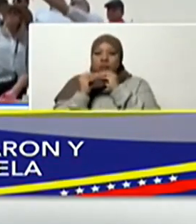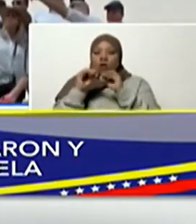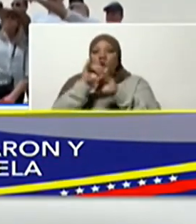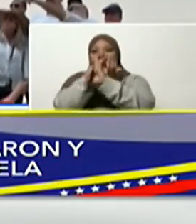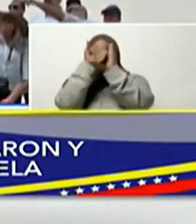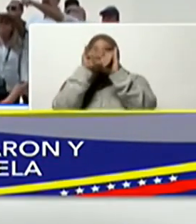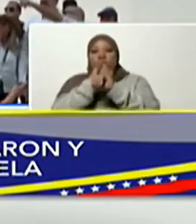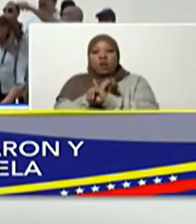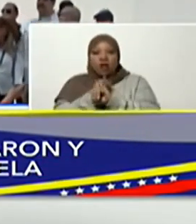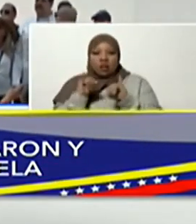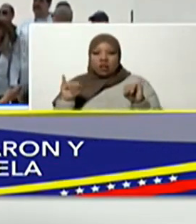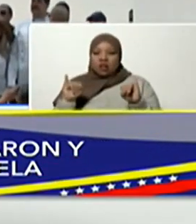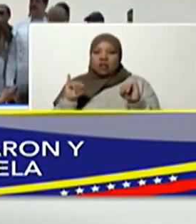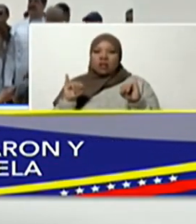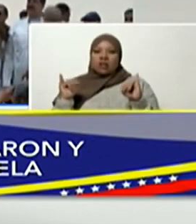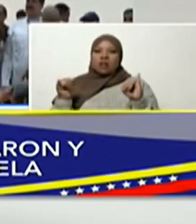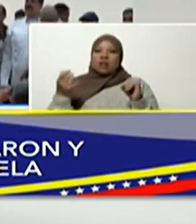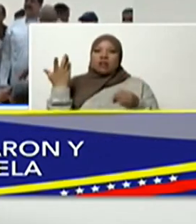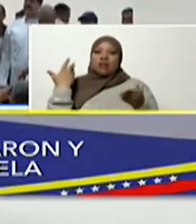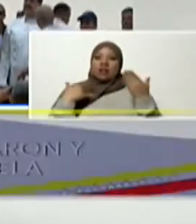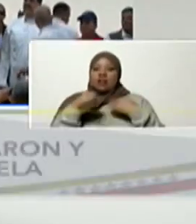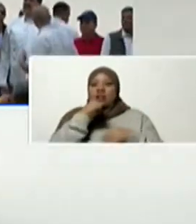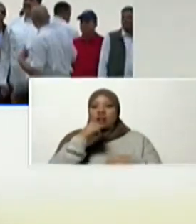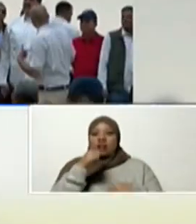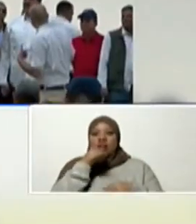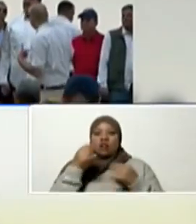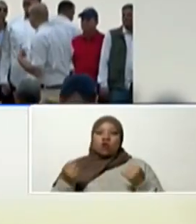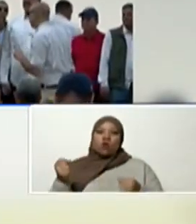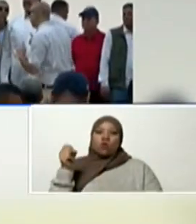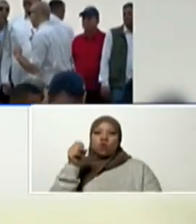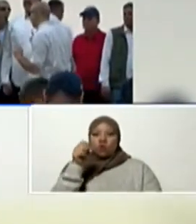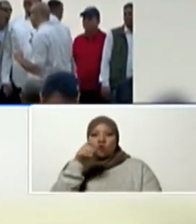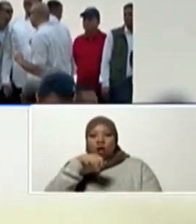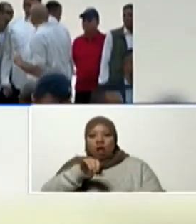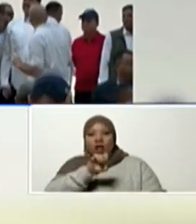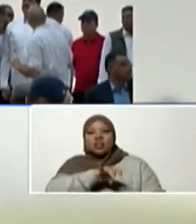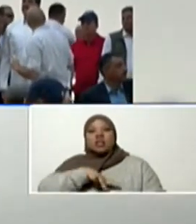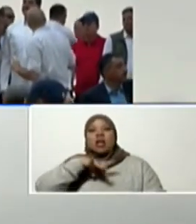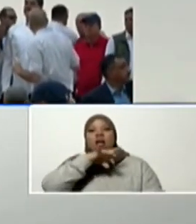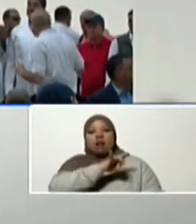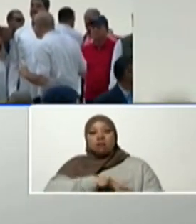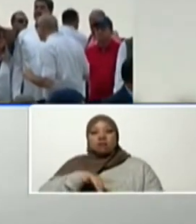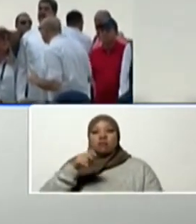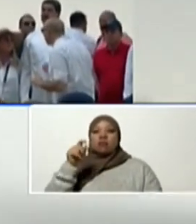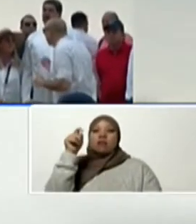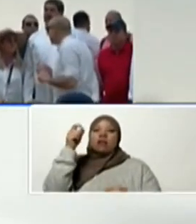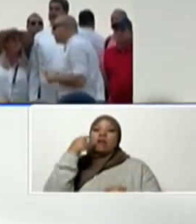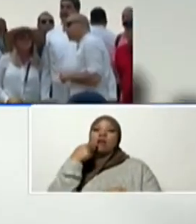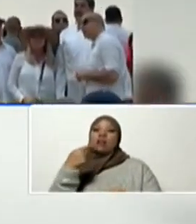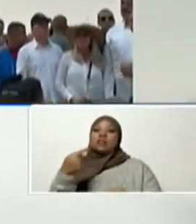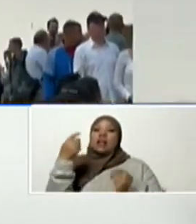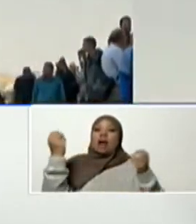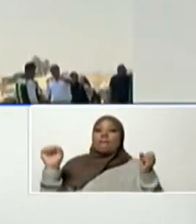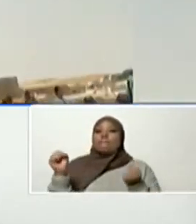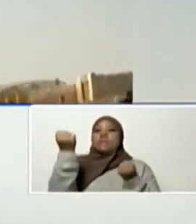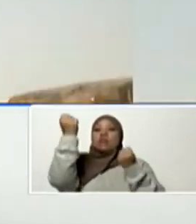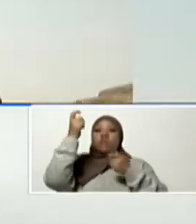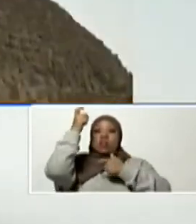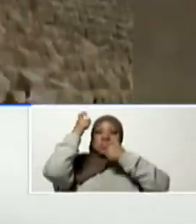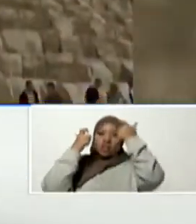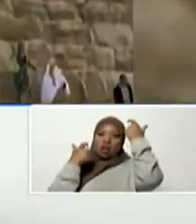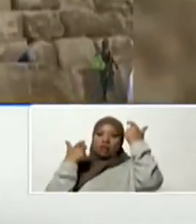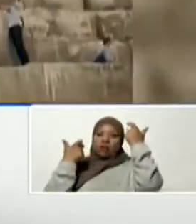feliz, exuberante. Nos conseguimos unos turistas chilenos. Gritaron viva Chávez, los turistas